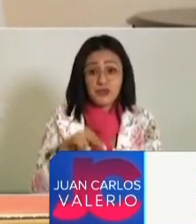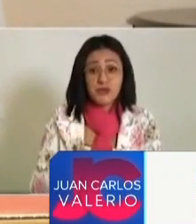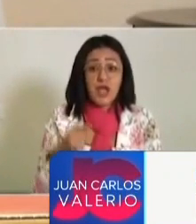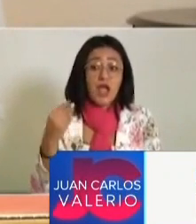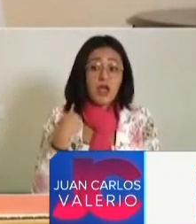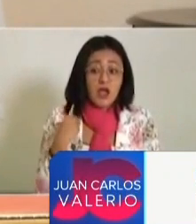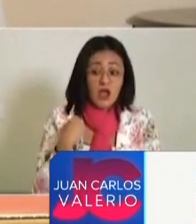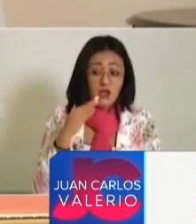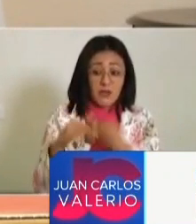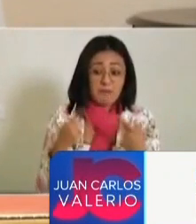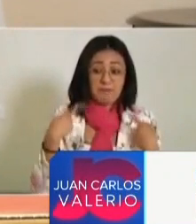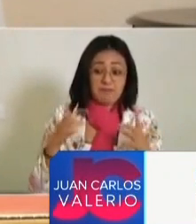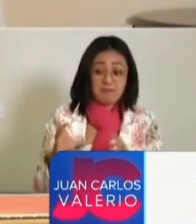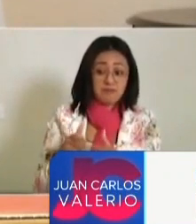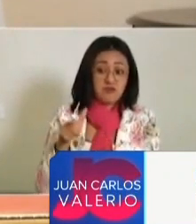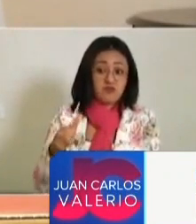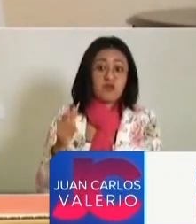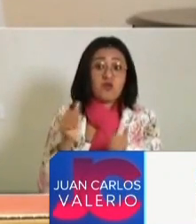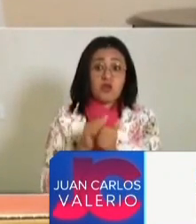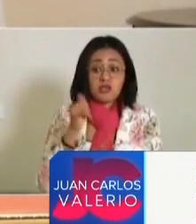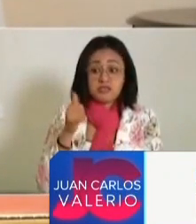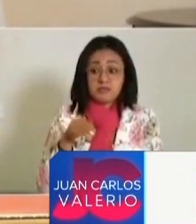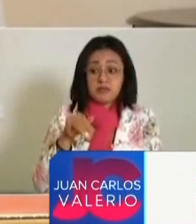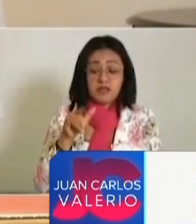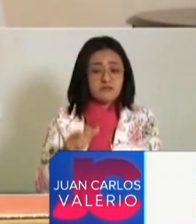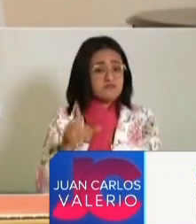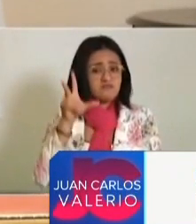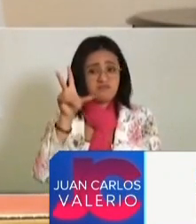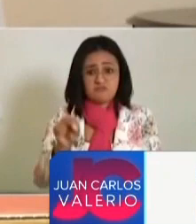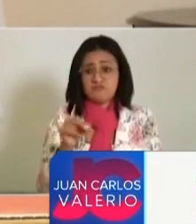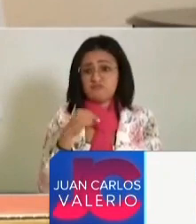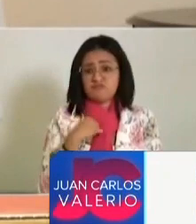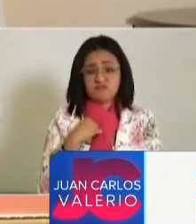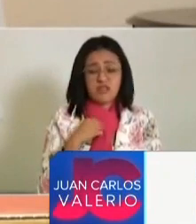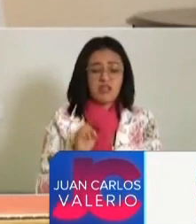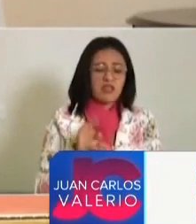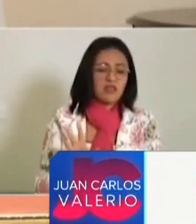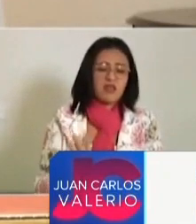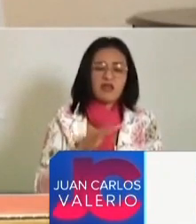y a todos los involucrados en esta trama, que no vamos a quitar el dedo del renglón.